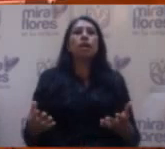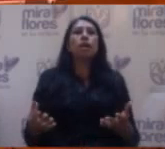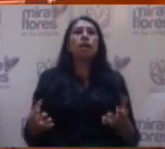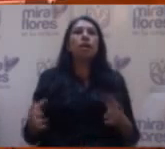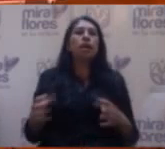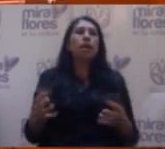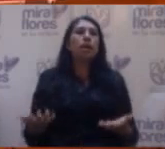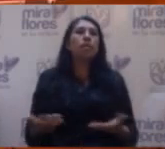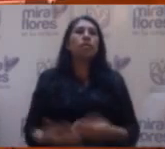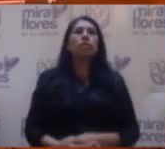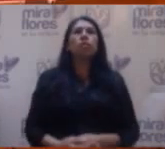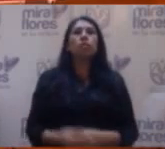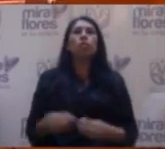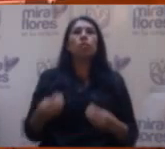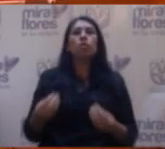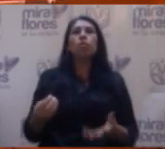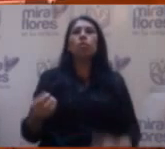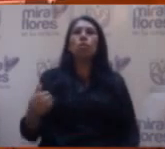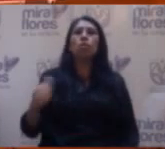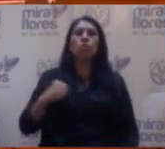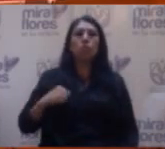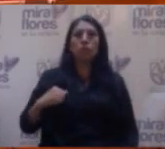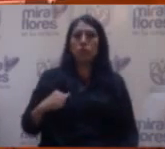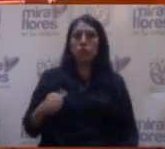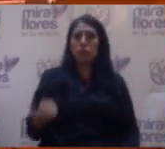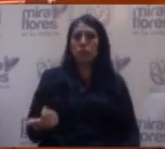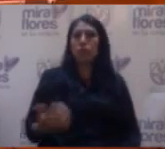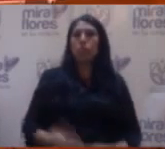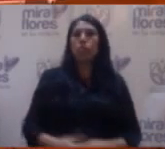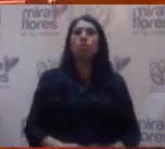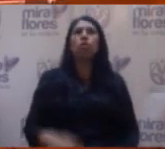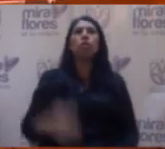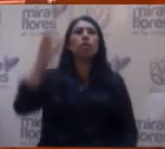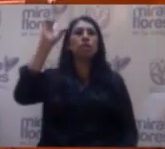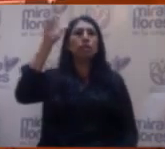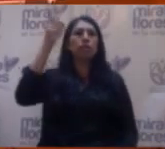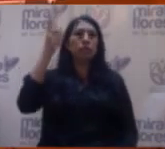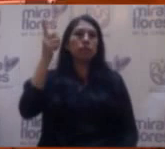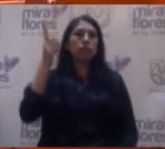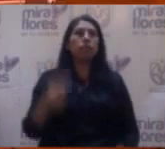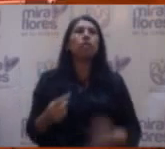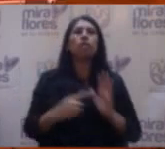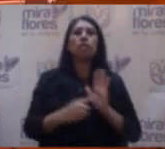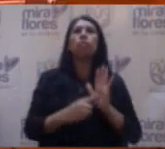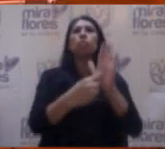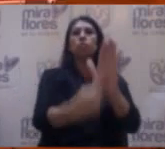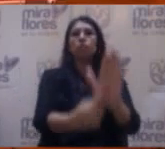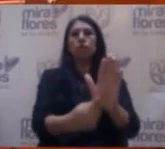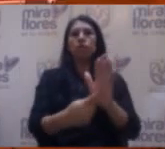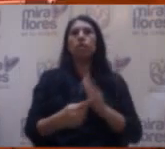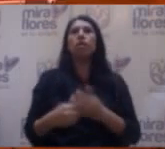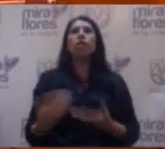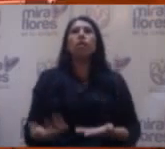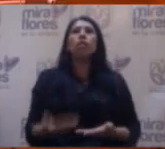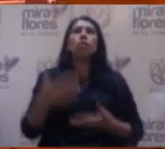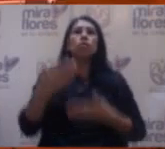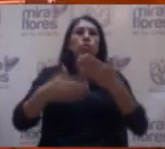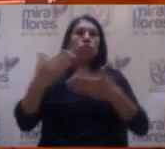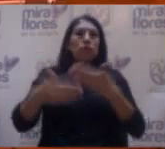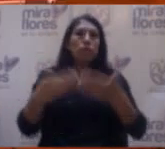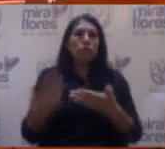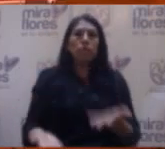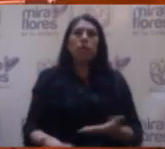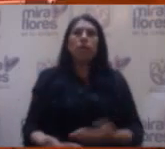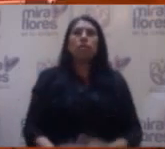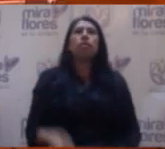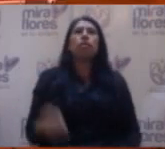un municipio líder, un municipio que viene mostrando sus avances en ese sentido. Y